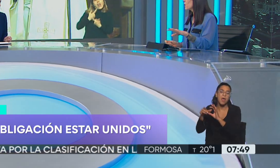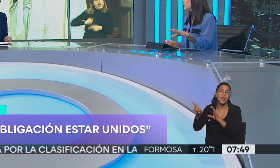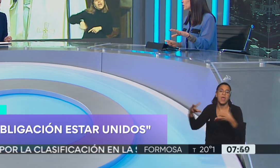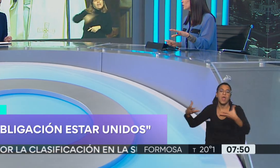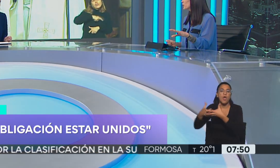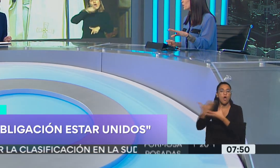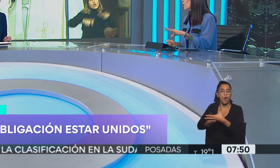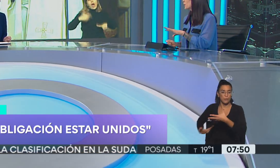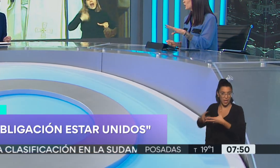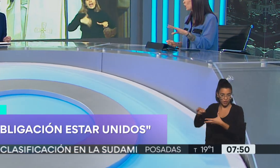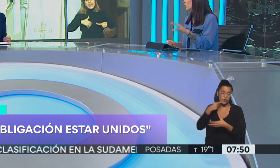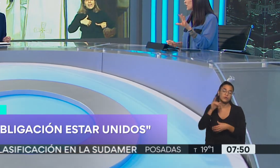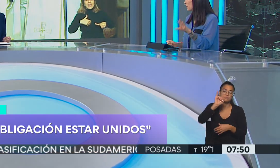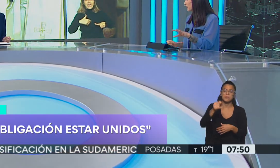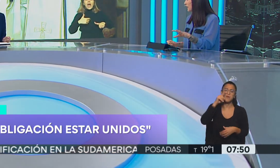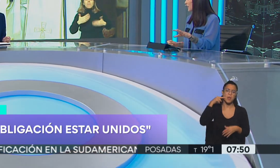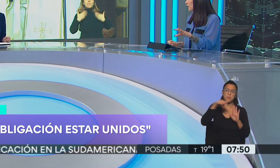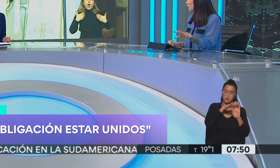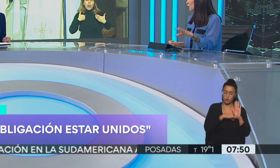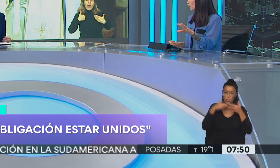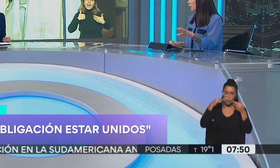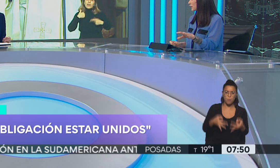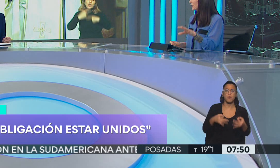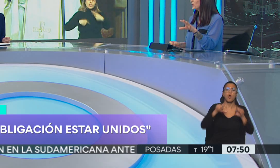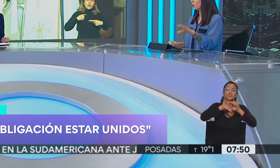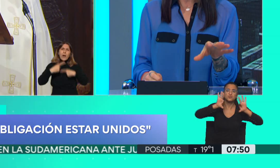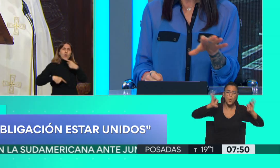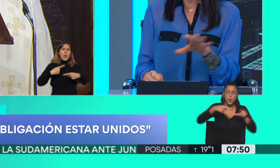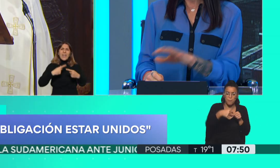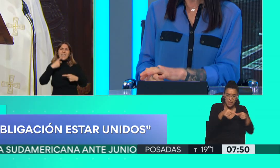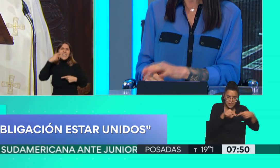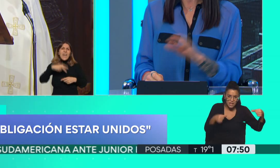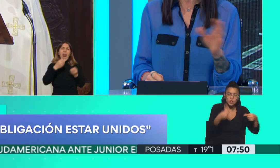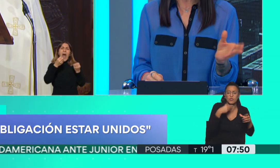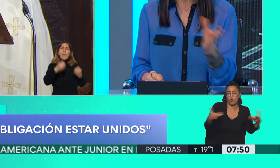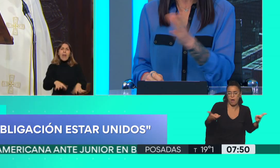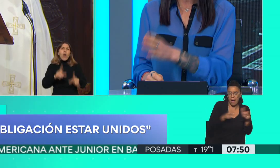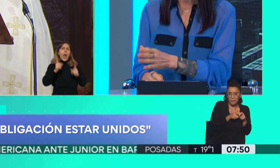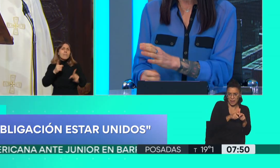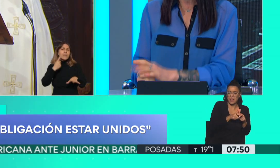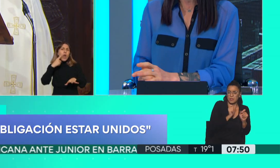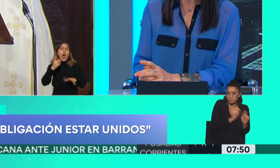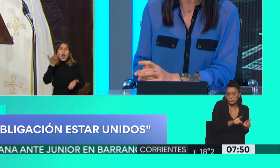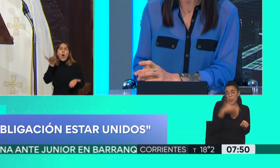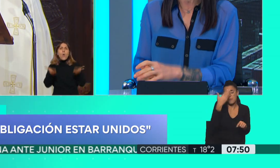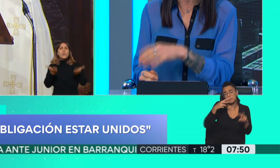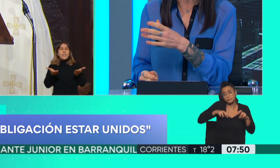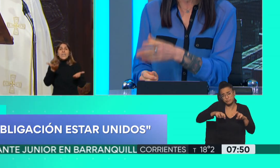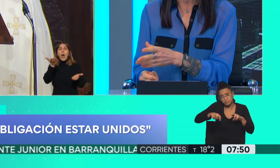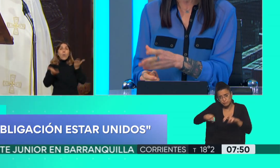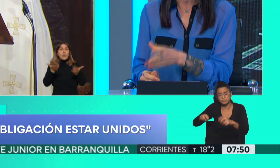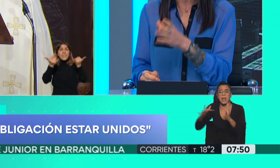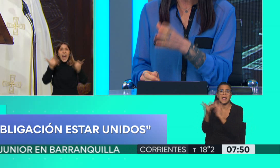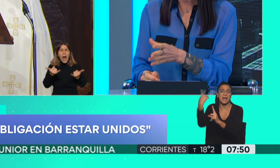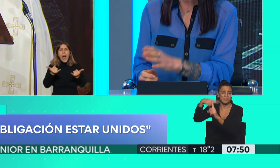fernández cumplió con todos los protocolos a la mañana el churro los pastelitos con su gabinete en casa rosada luego caminando hacia la catedral